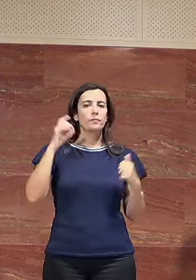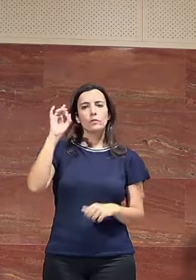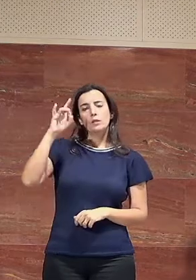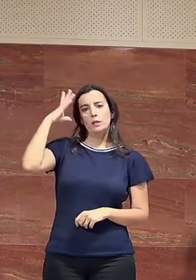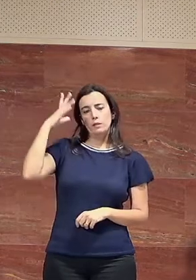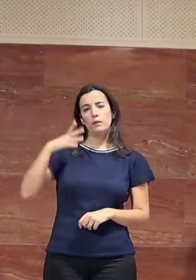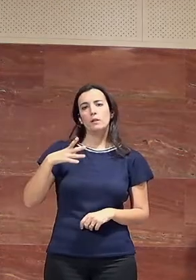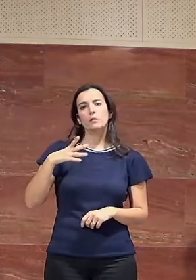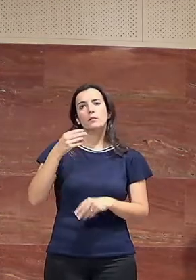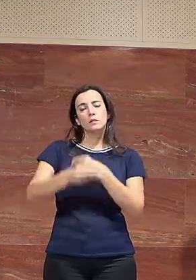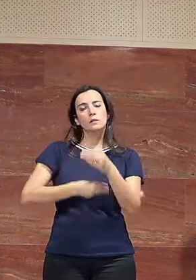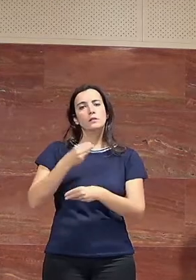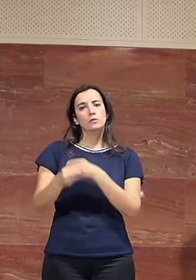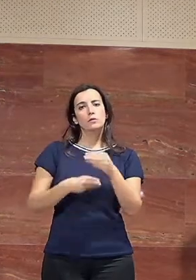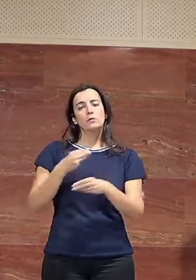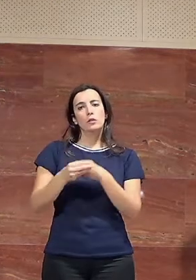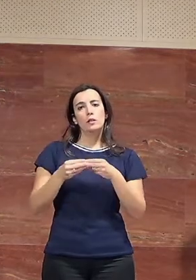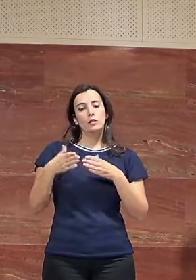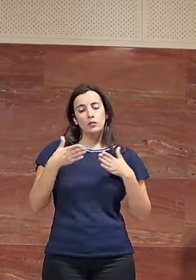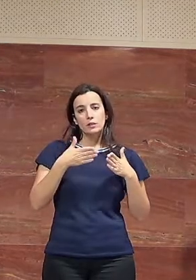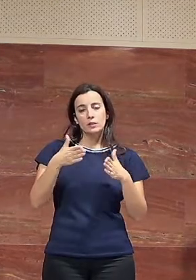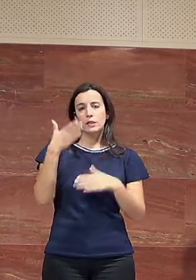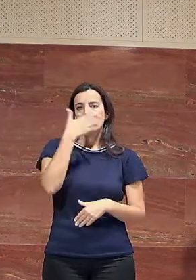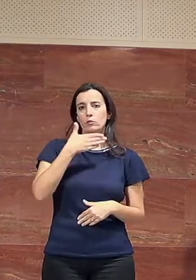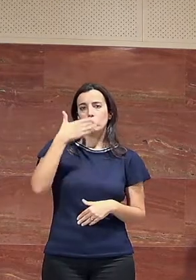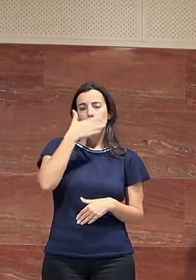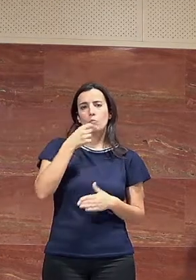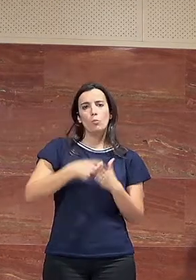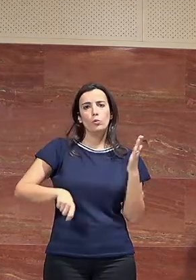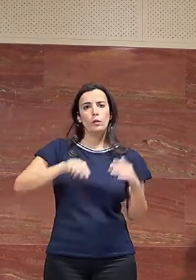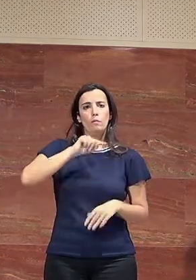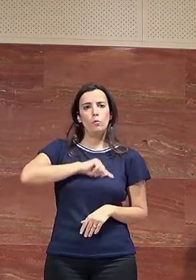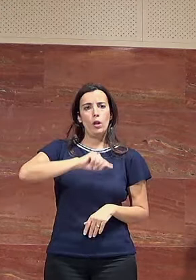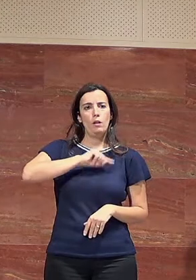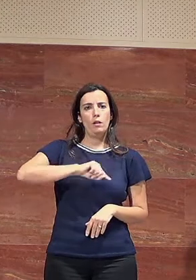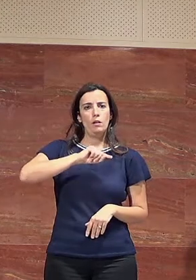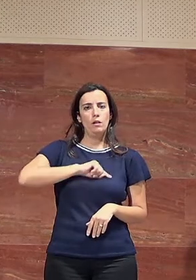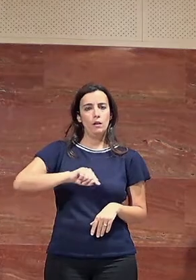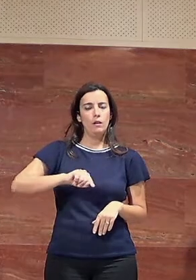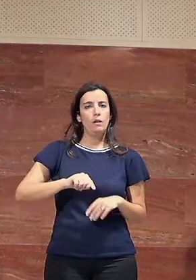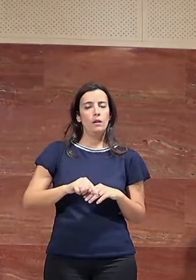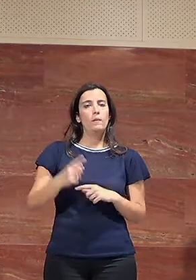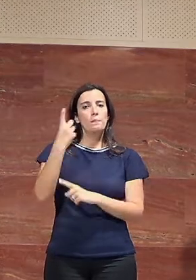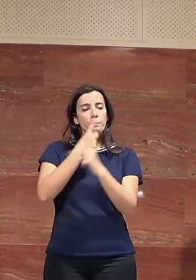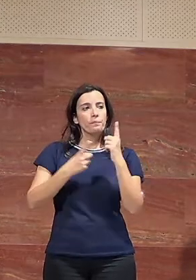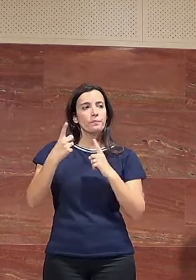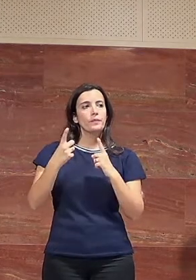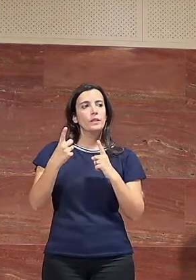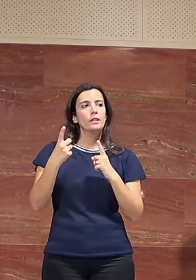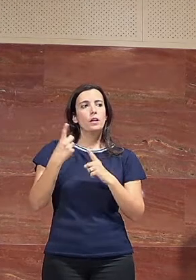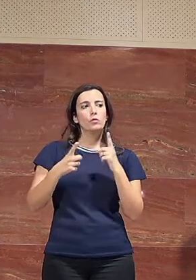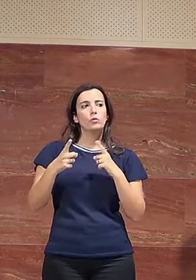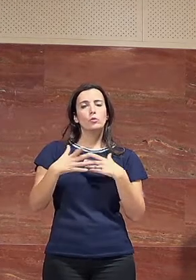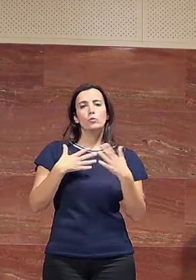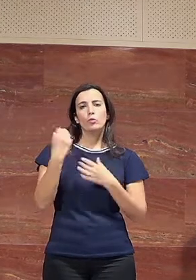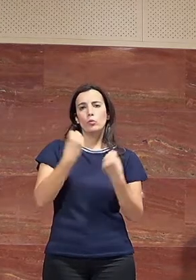que se utiliza en los caminos escolares, que es lo que llaman multa moral. Y hay veces que algunos conductores, si a